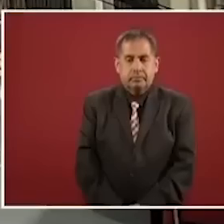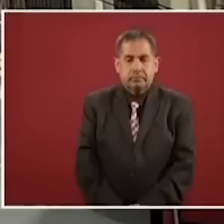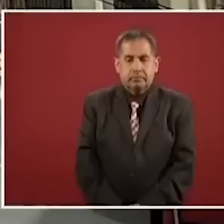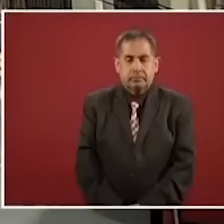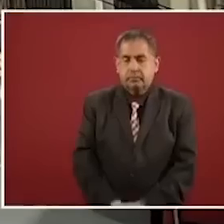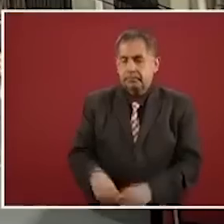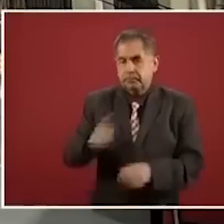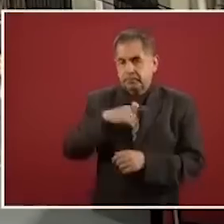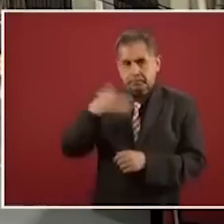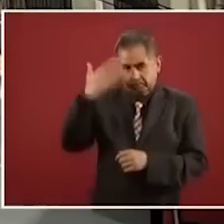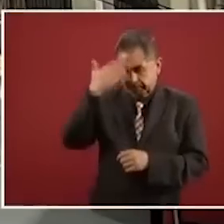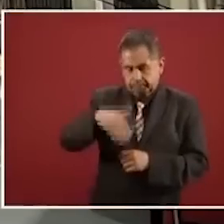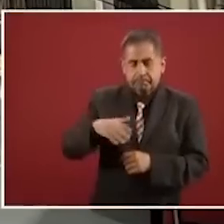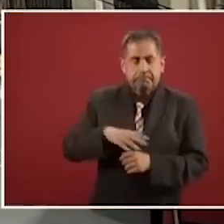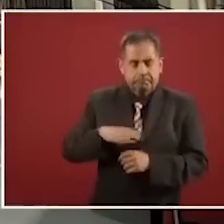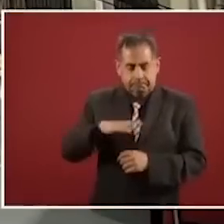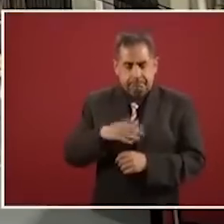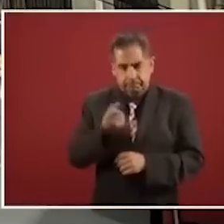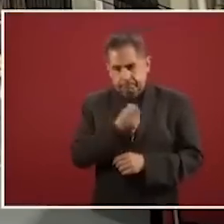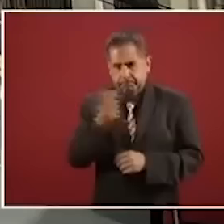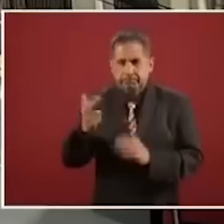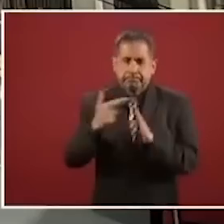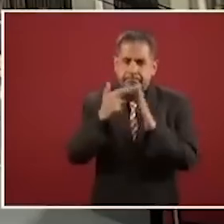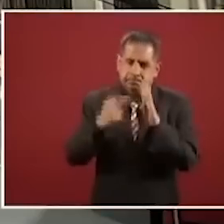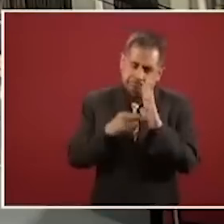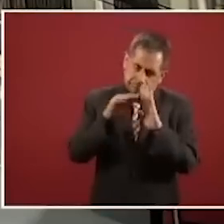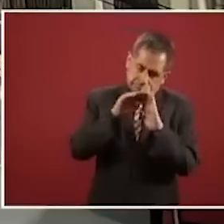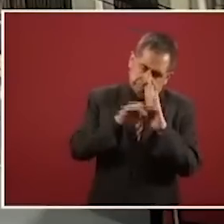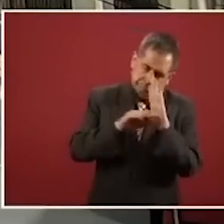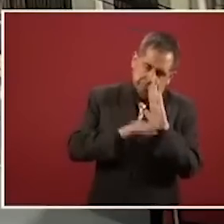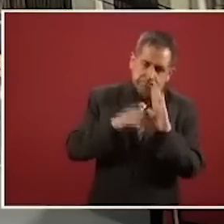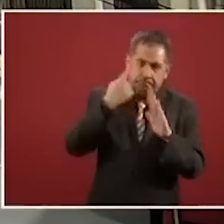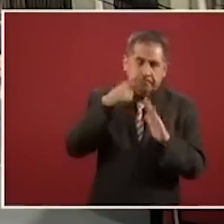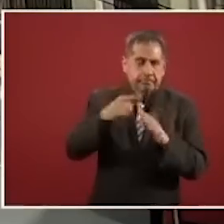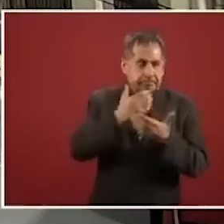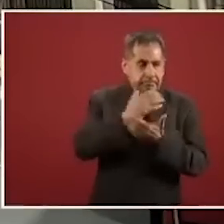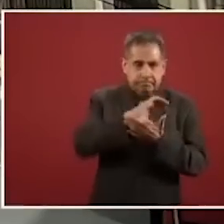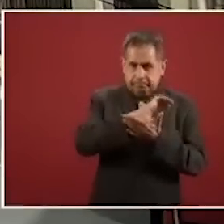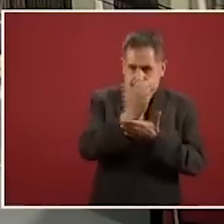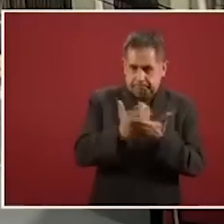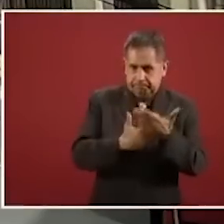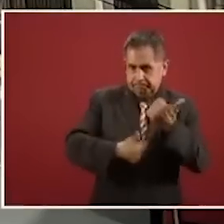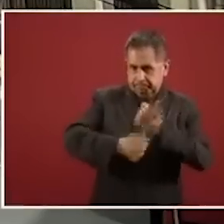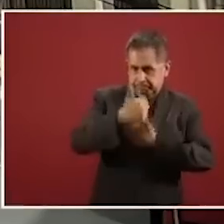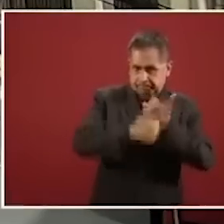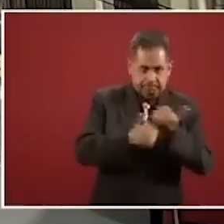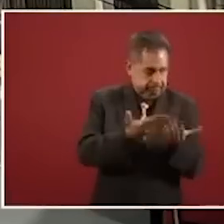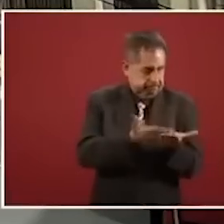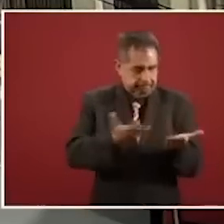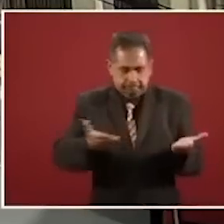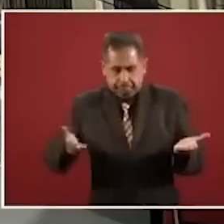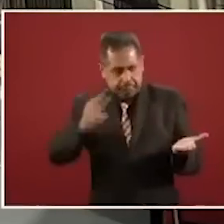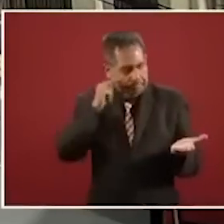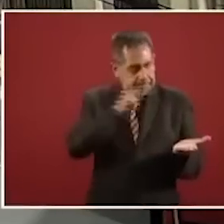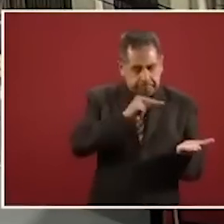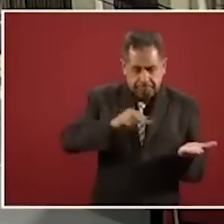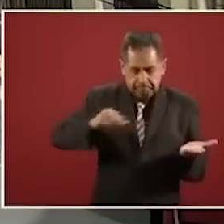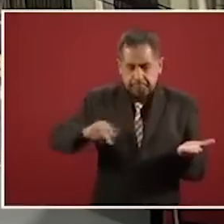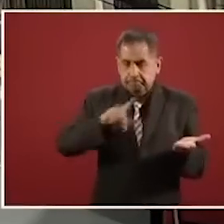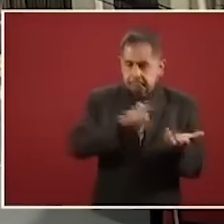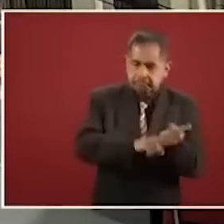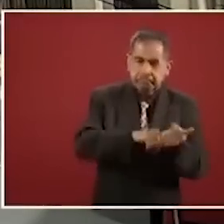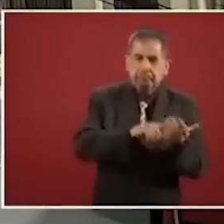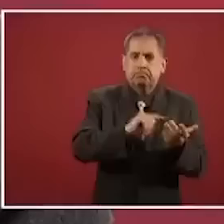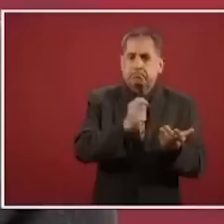Como ustedes saben, hay una serie de requisitos para poder licitar en términos técnicos y económicos y por